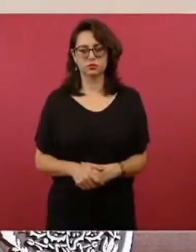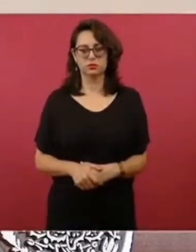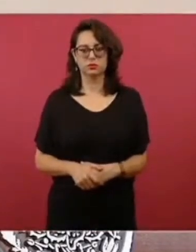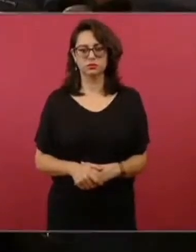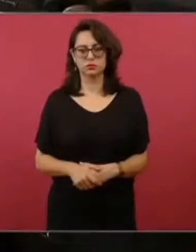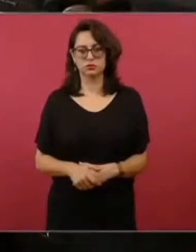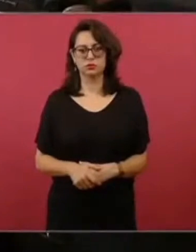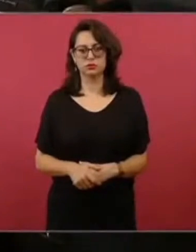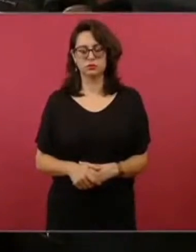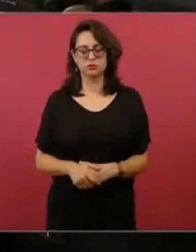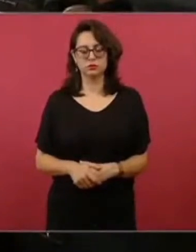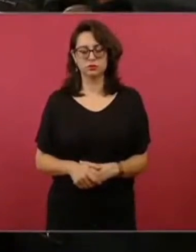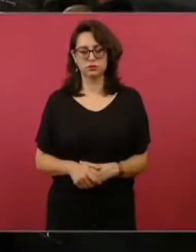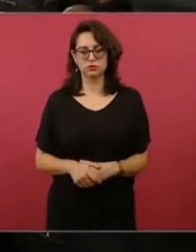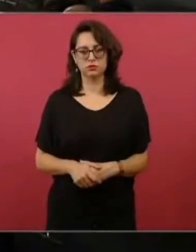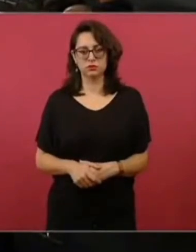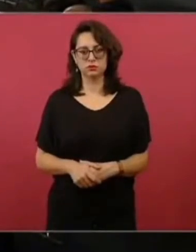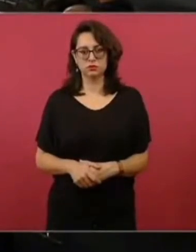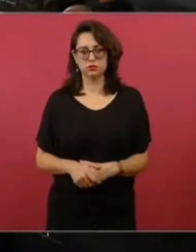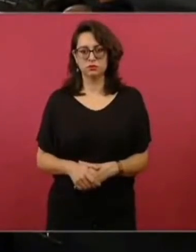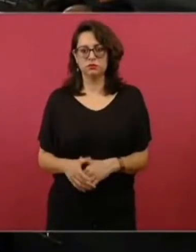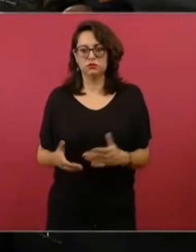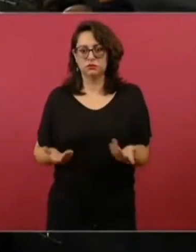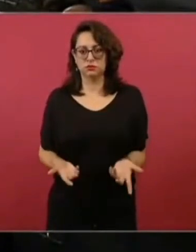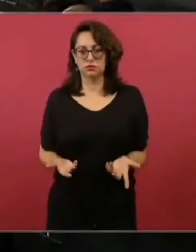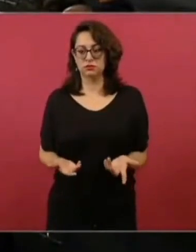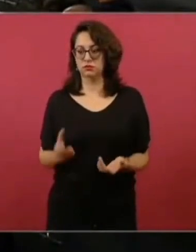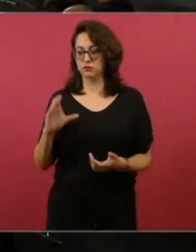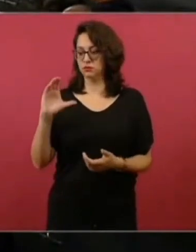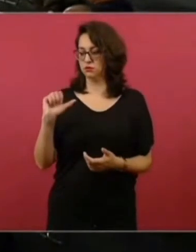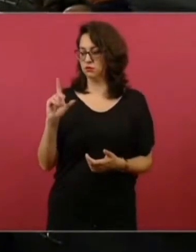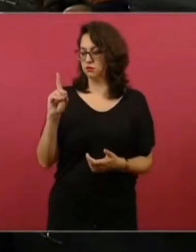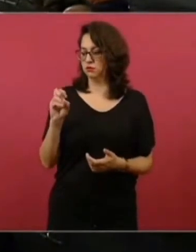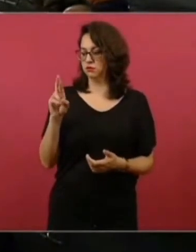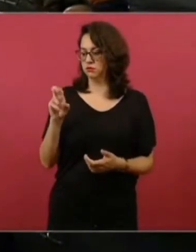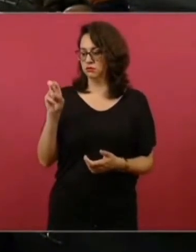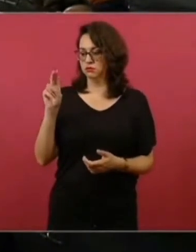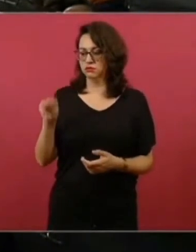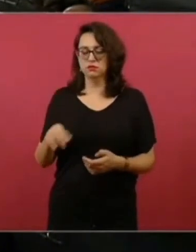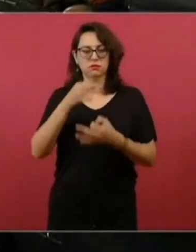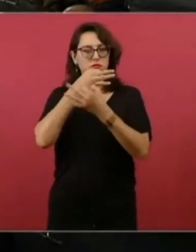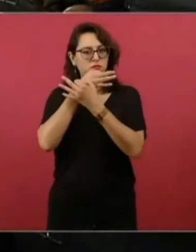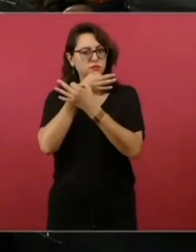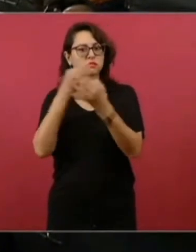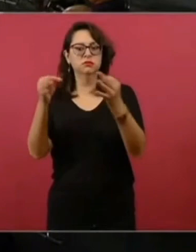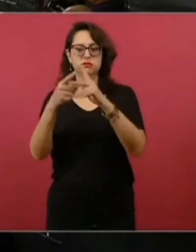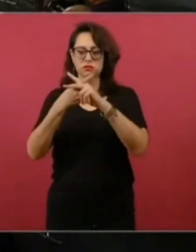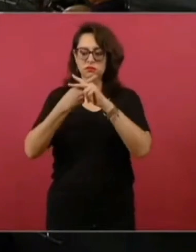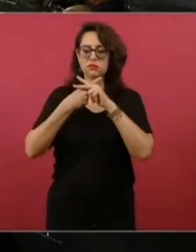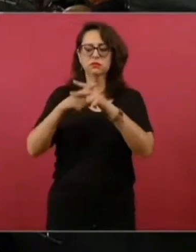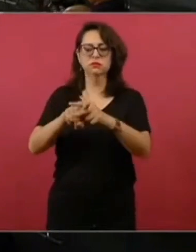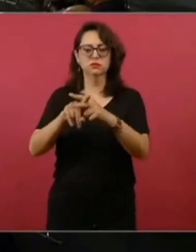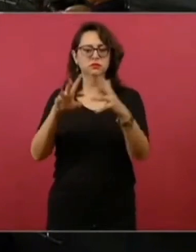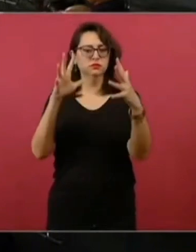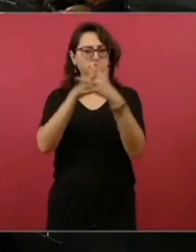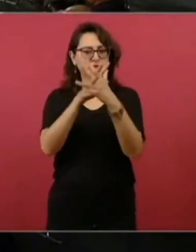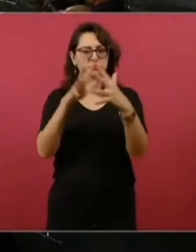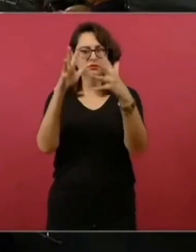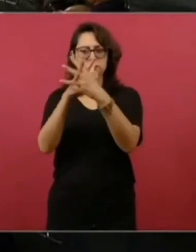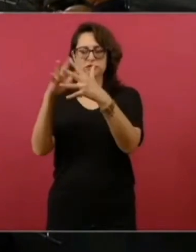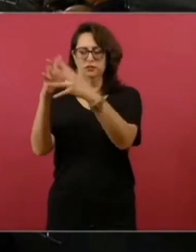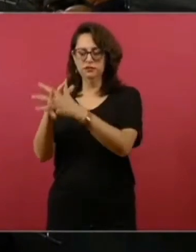Si considera que le funcionó la guerra que le declaró al narcotráfico desde